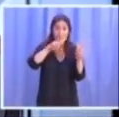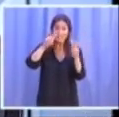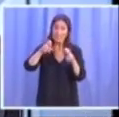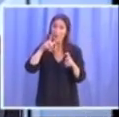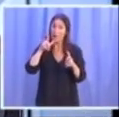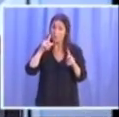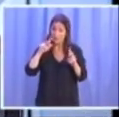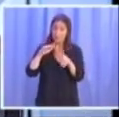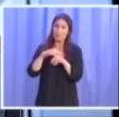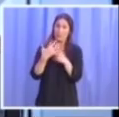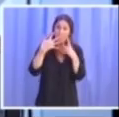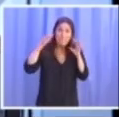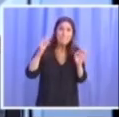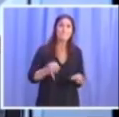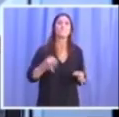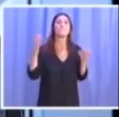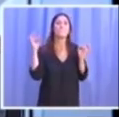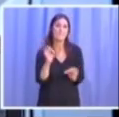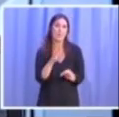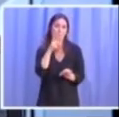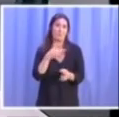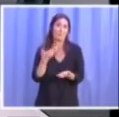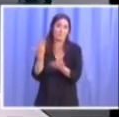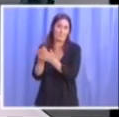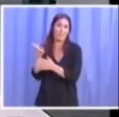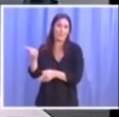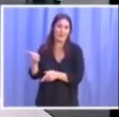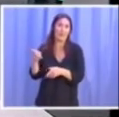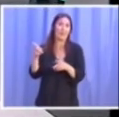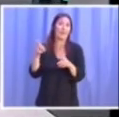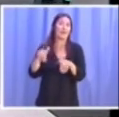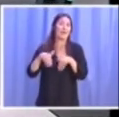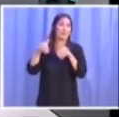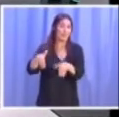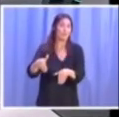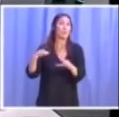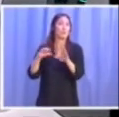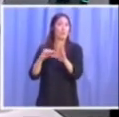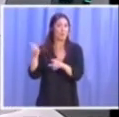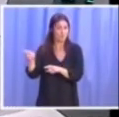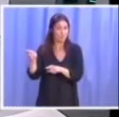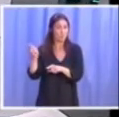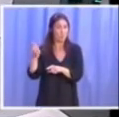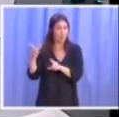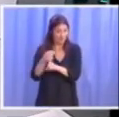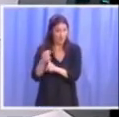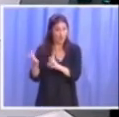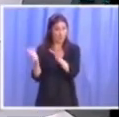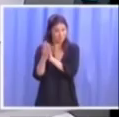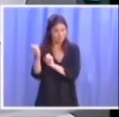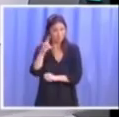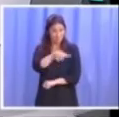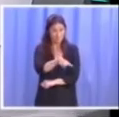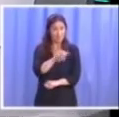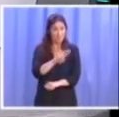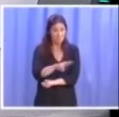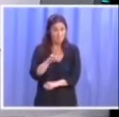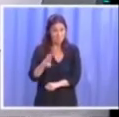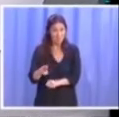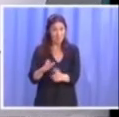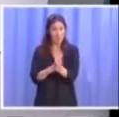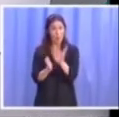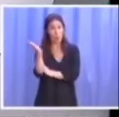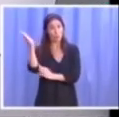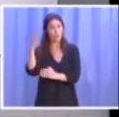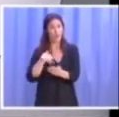a preguntarle al candidato de Ciudadanos, claro, si va a ponerse de acuerdo con el Partido Popular y la